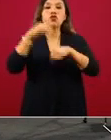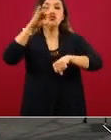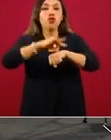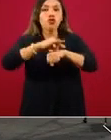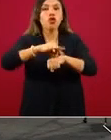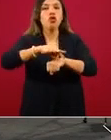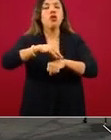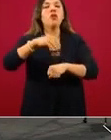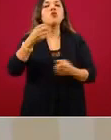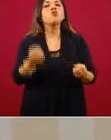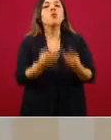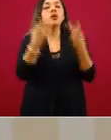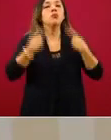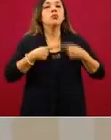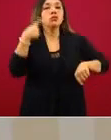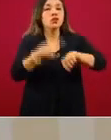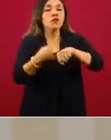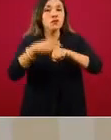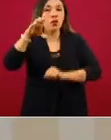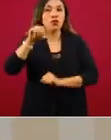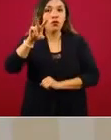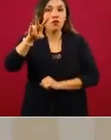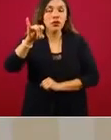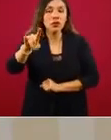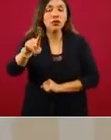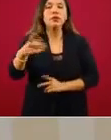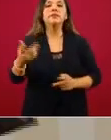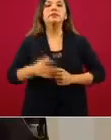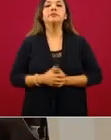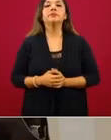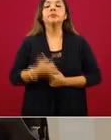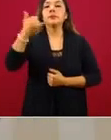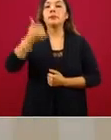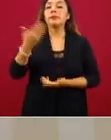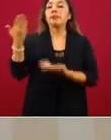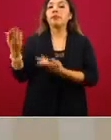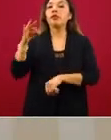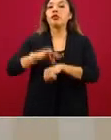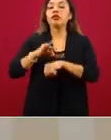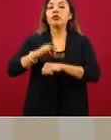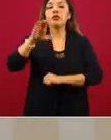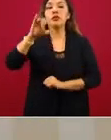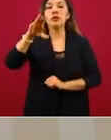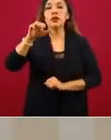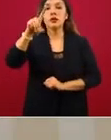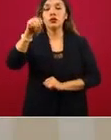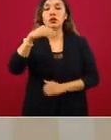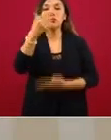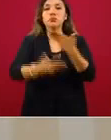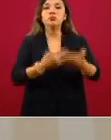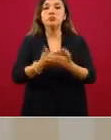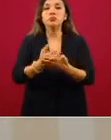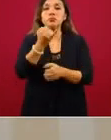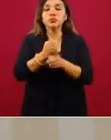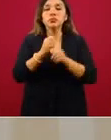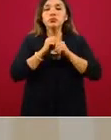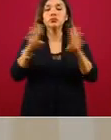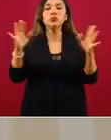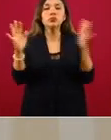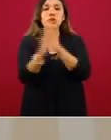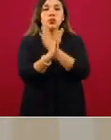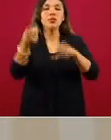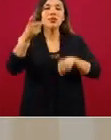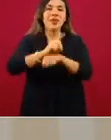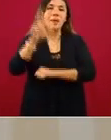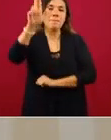los casos afectados por COVID, y el doctor Ricardo Cortés presentará el informe de movilidad,